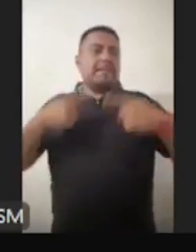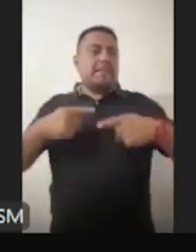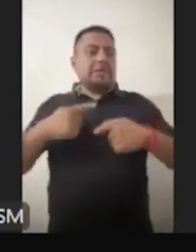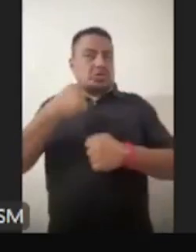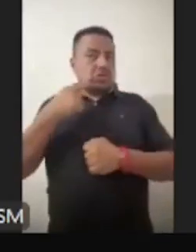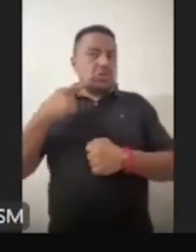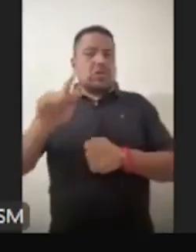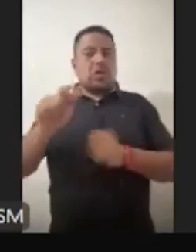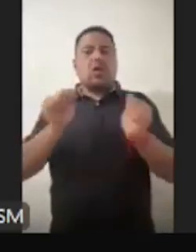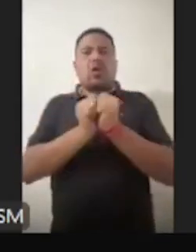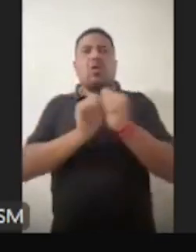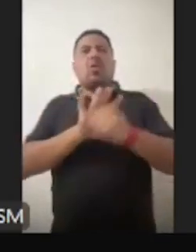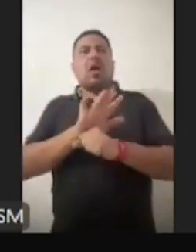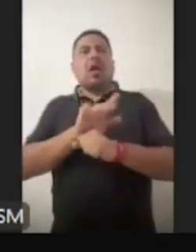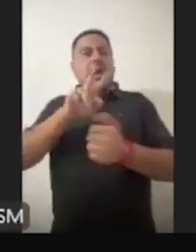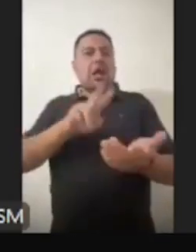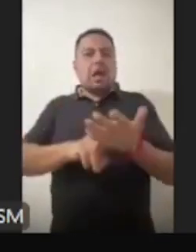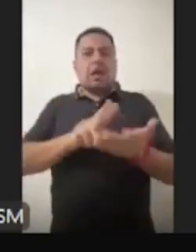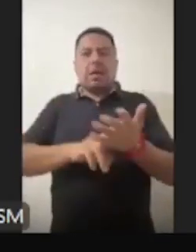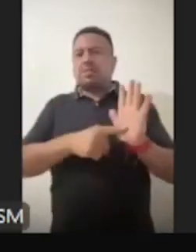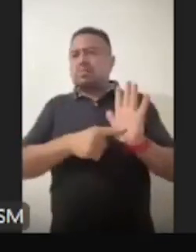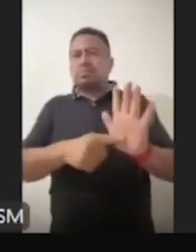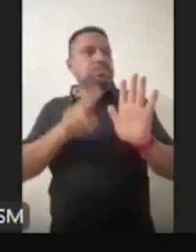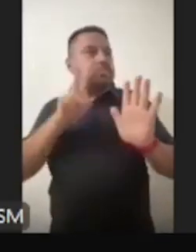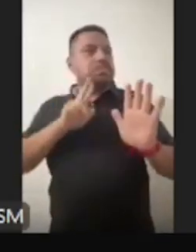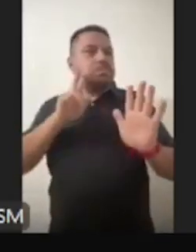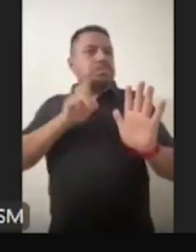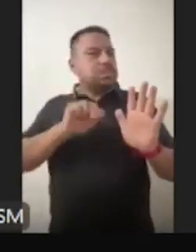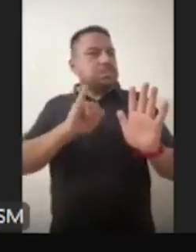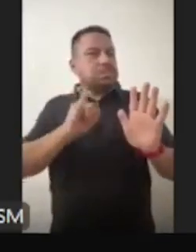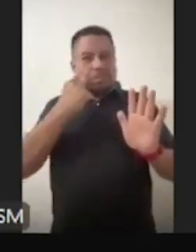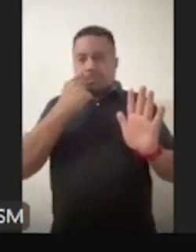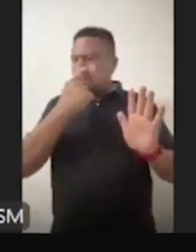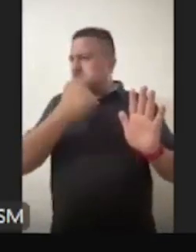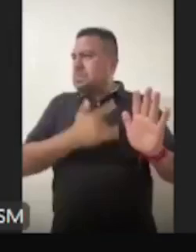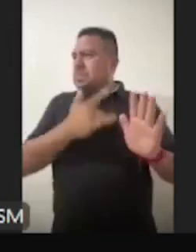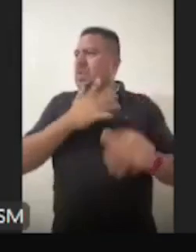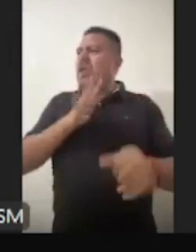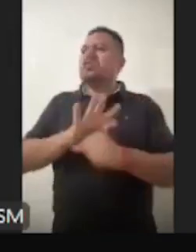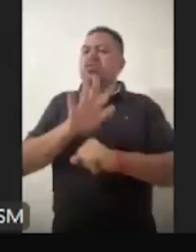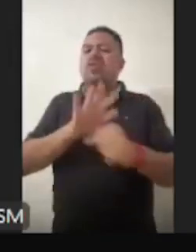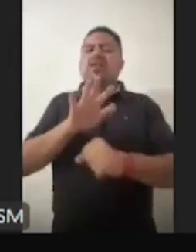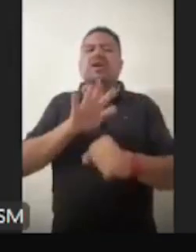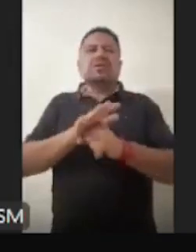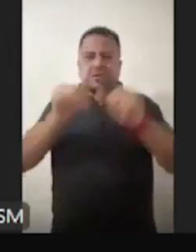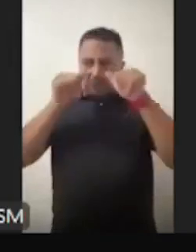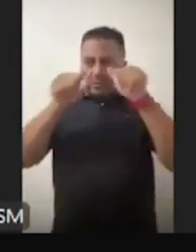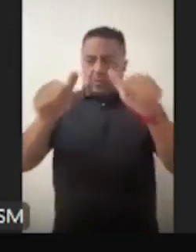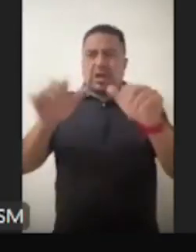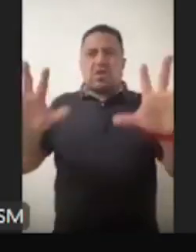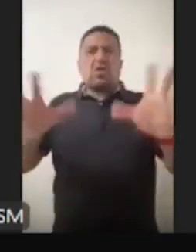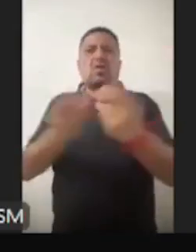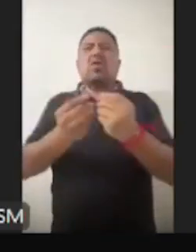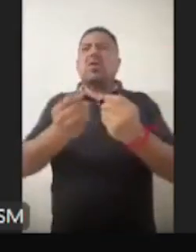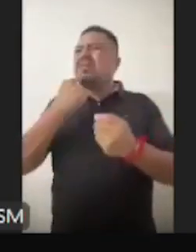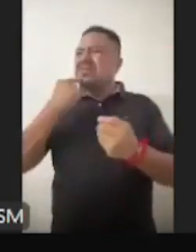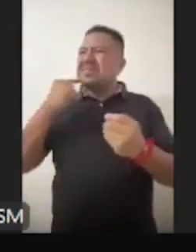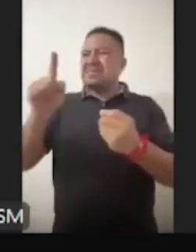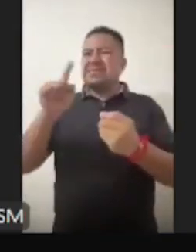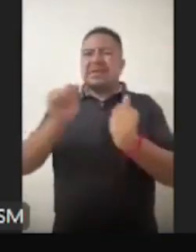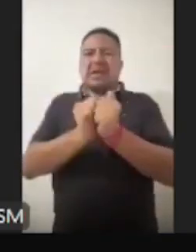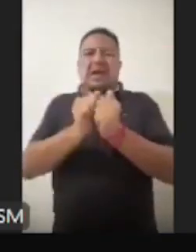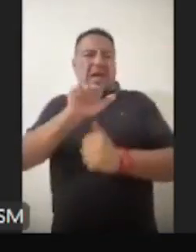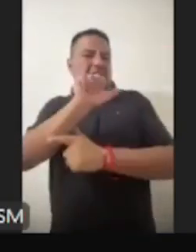con base en el caudal probatorio, mismo que genera la convicción suficiente para concluir que los hechos denunciados, enmarcados en el inciso